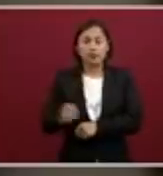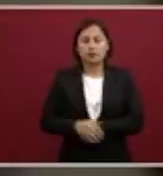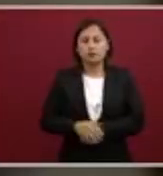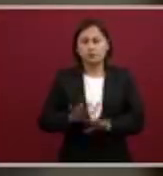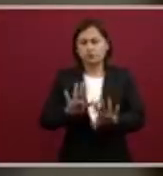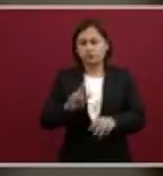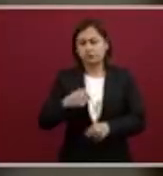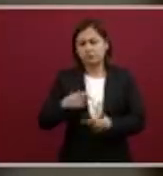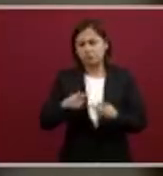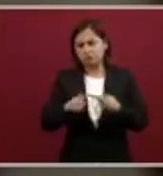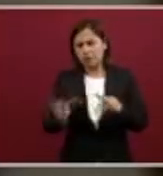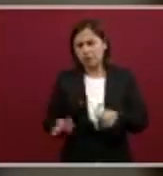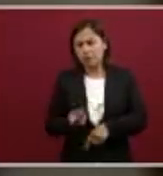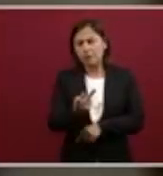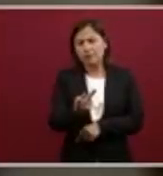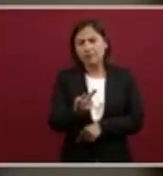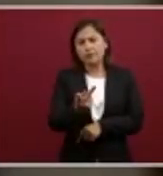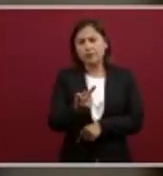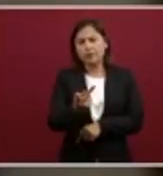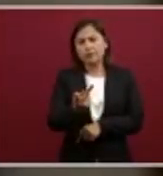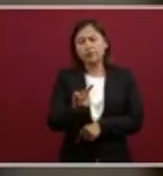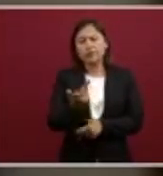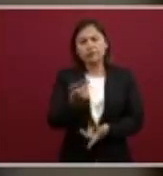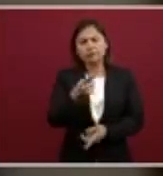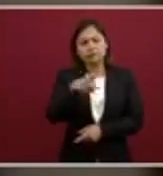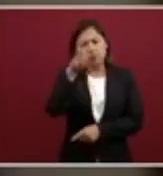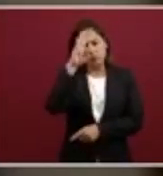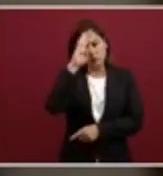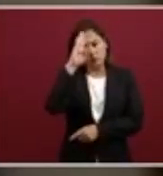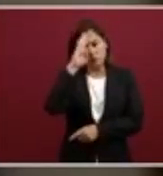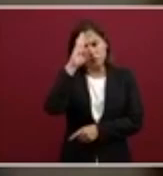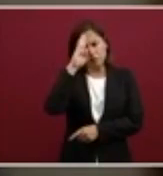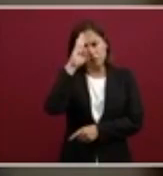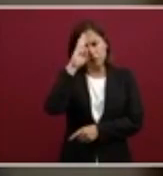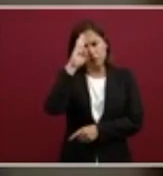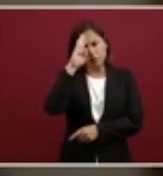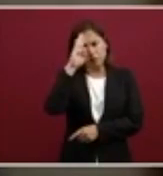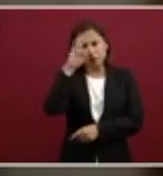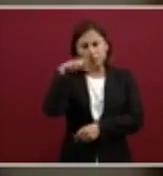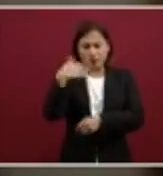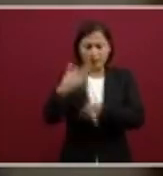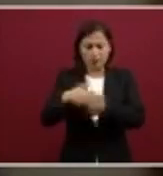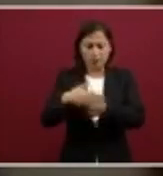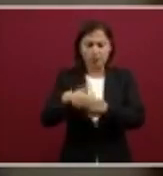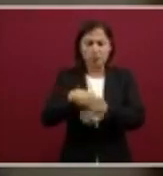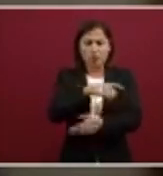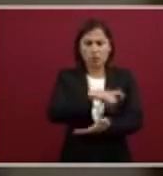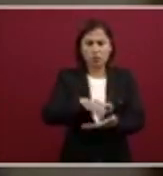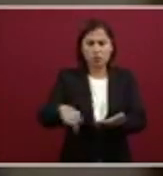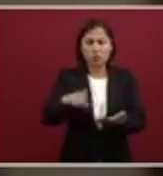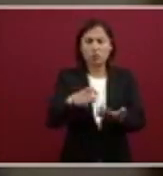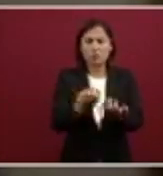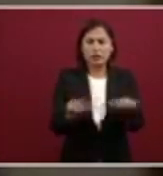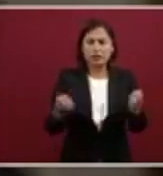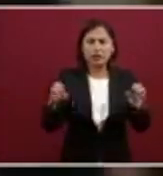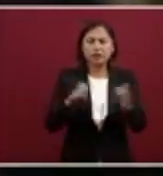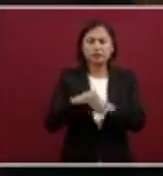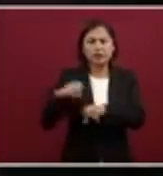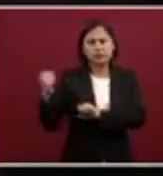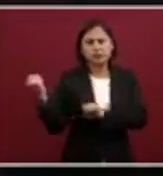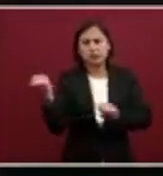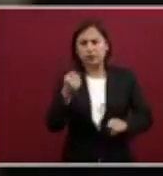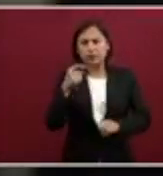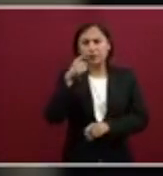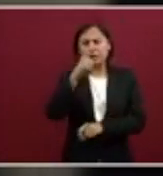primera pregunta es sobre la compra que planea hacer el gobierno federal de los estadios allá en Sonora de béisbol, el estadio